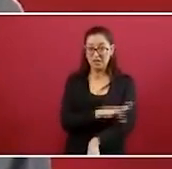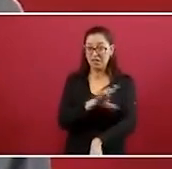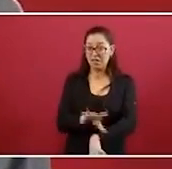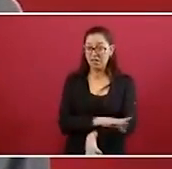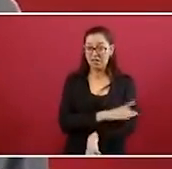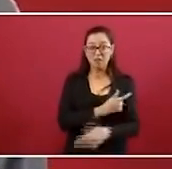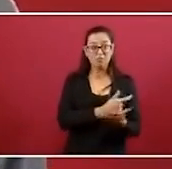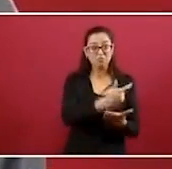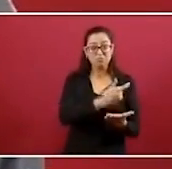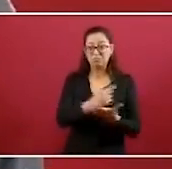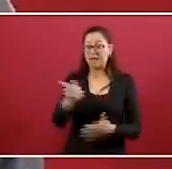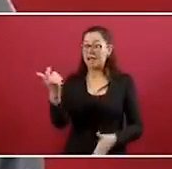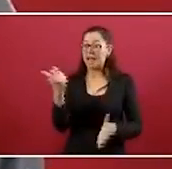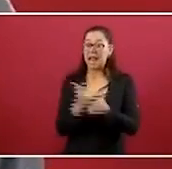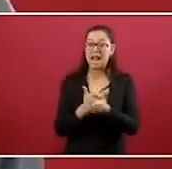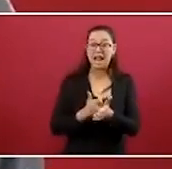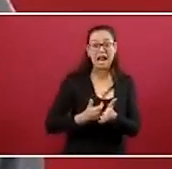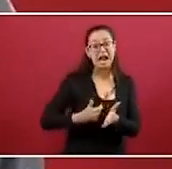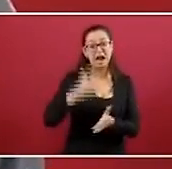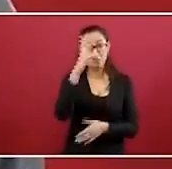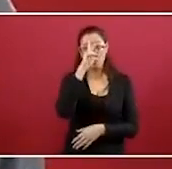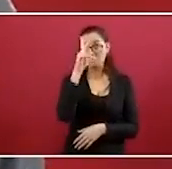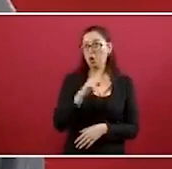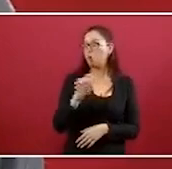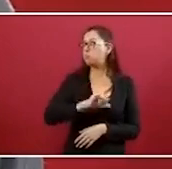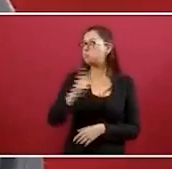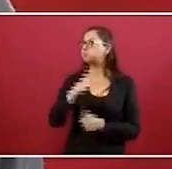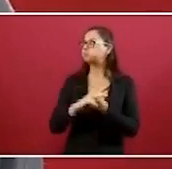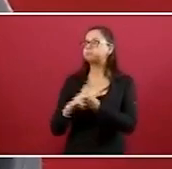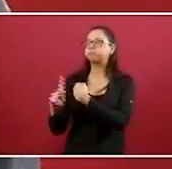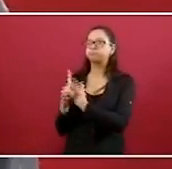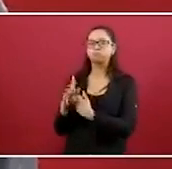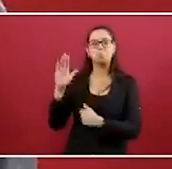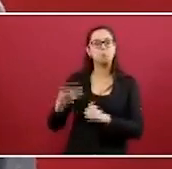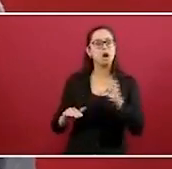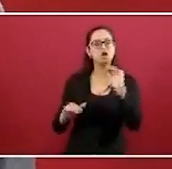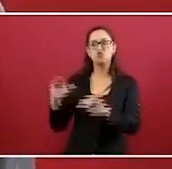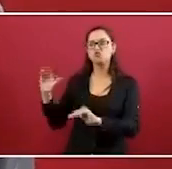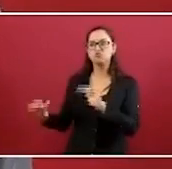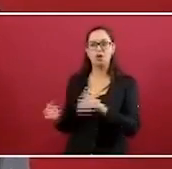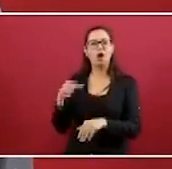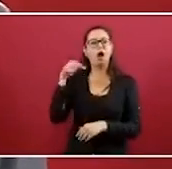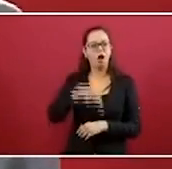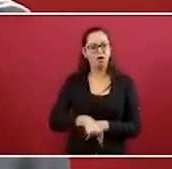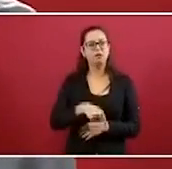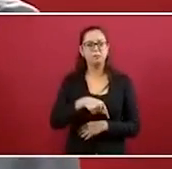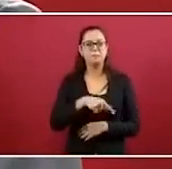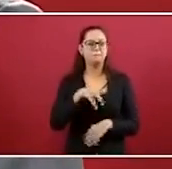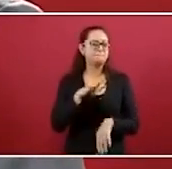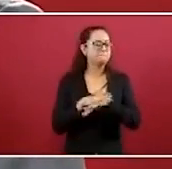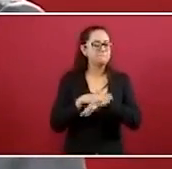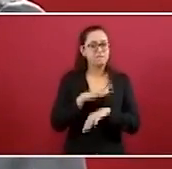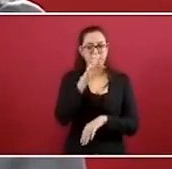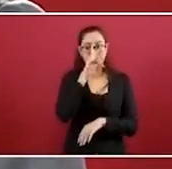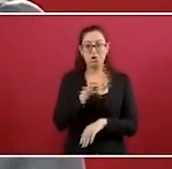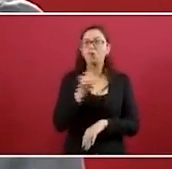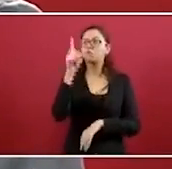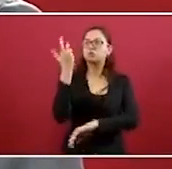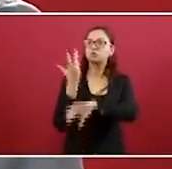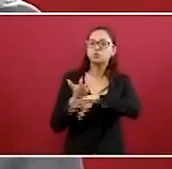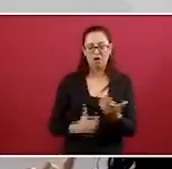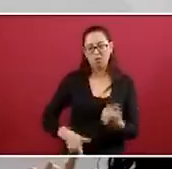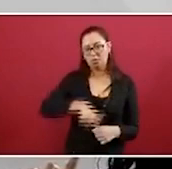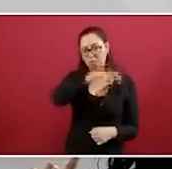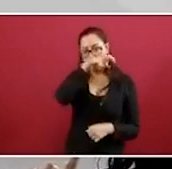eléctrica. Pagamos más en México por la energía eléctrica que en Estados